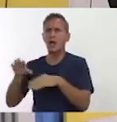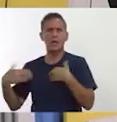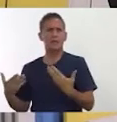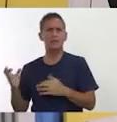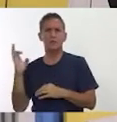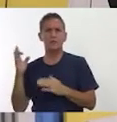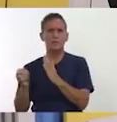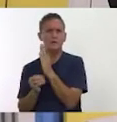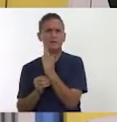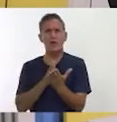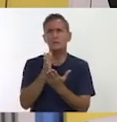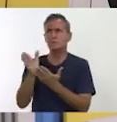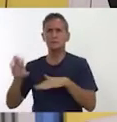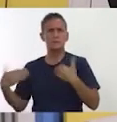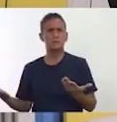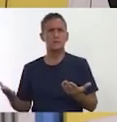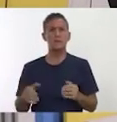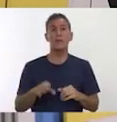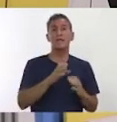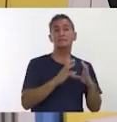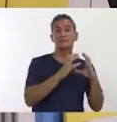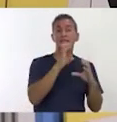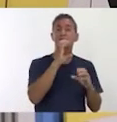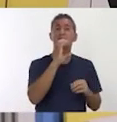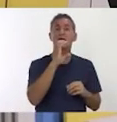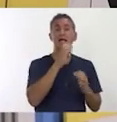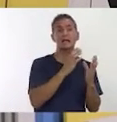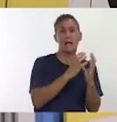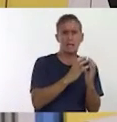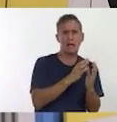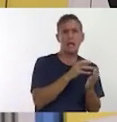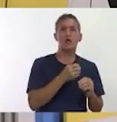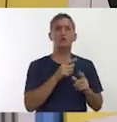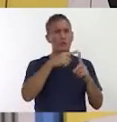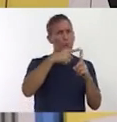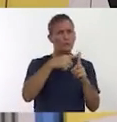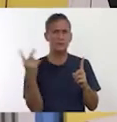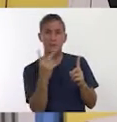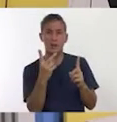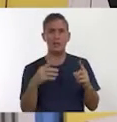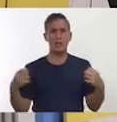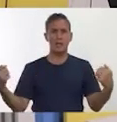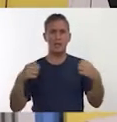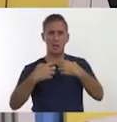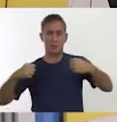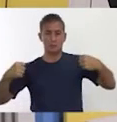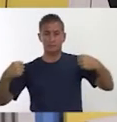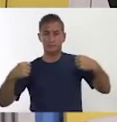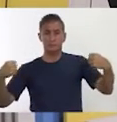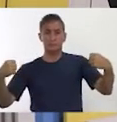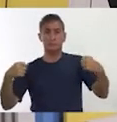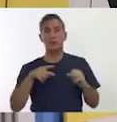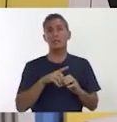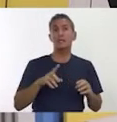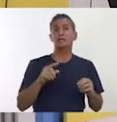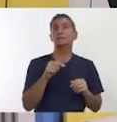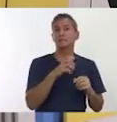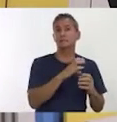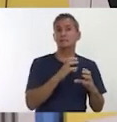específicamente me determina hacia dónde van dirigidas estas fuerzas. Si las cargas